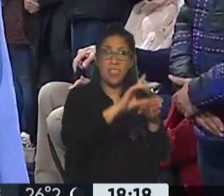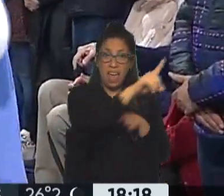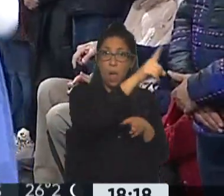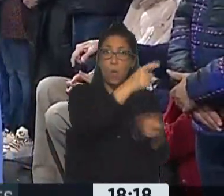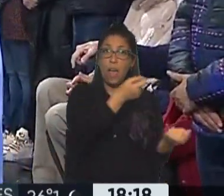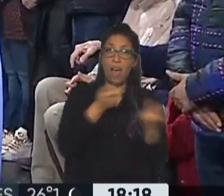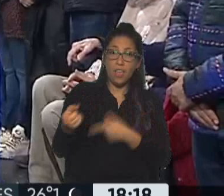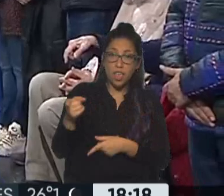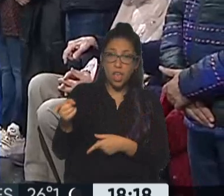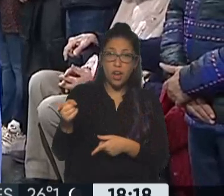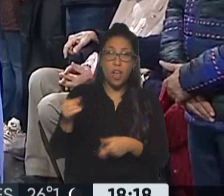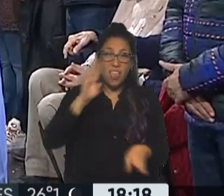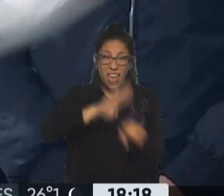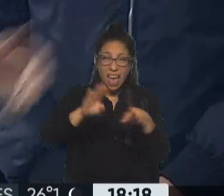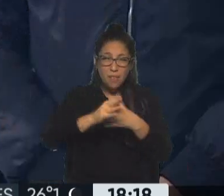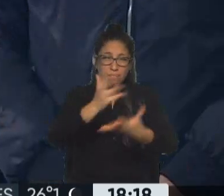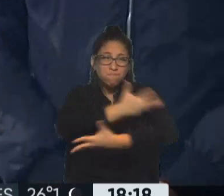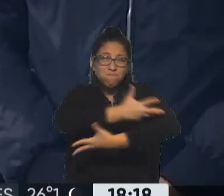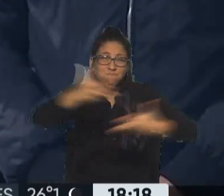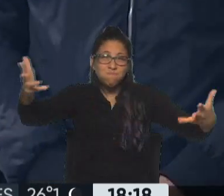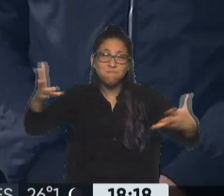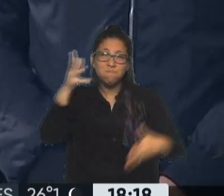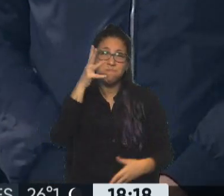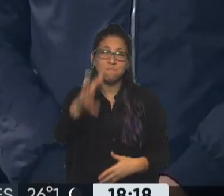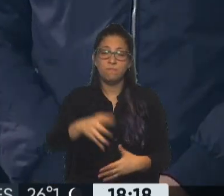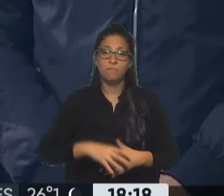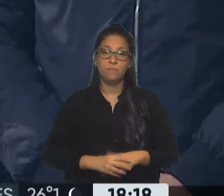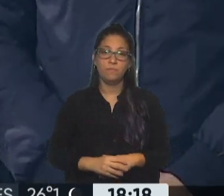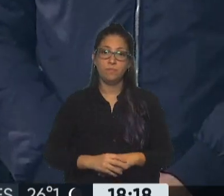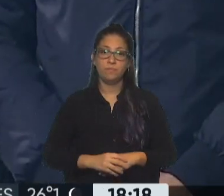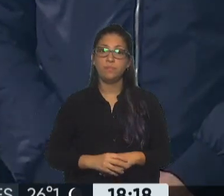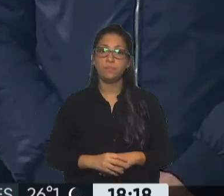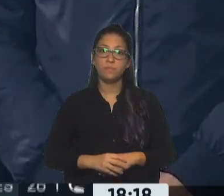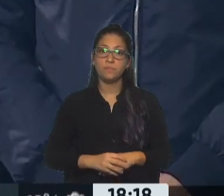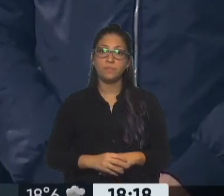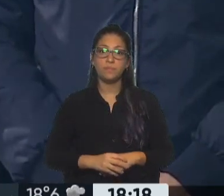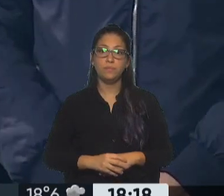habían dejado era así de grande, compañeros.